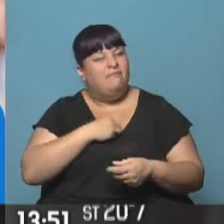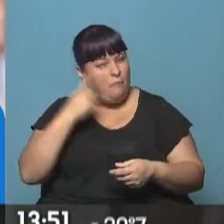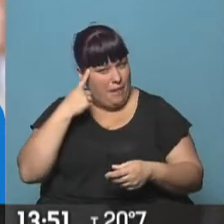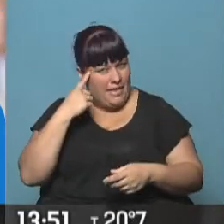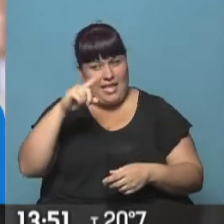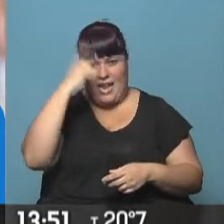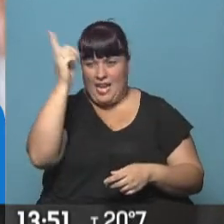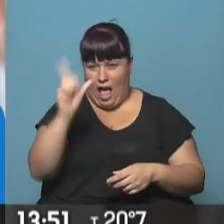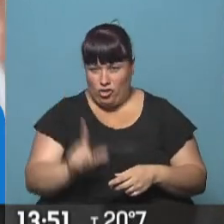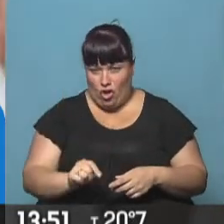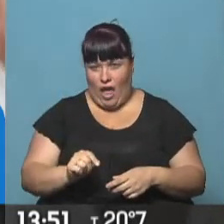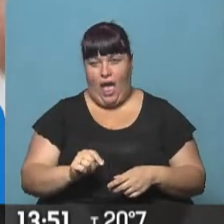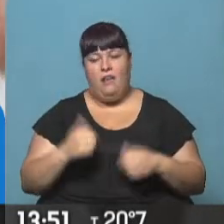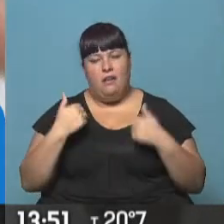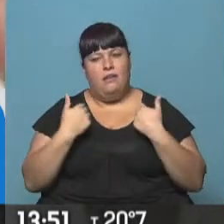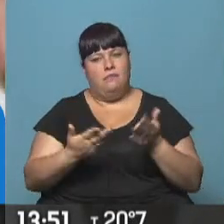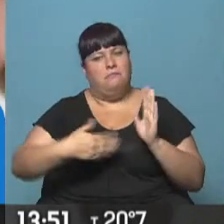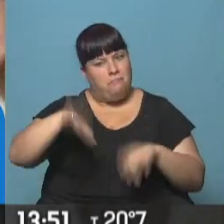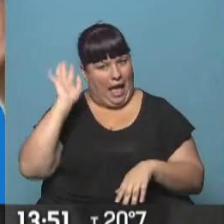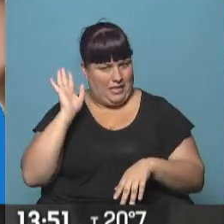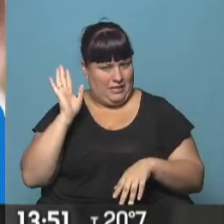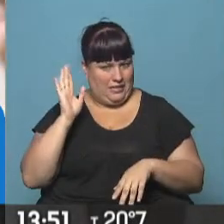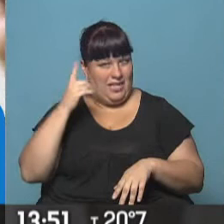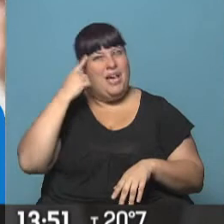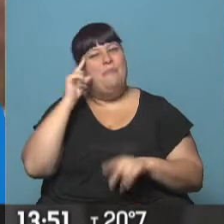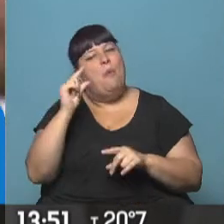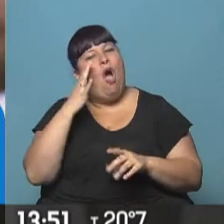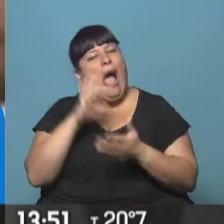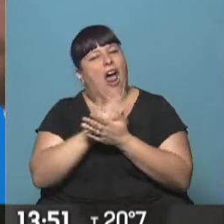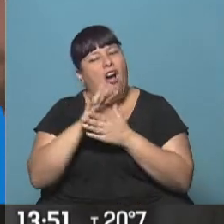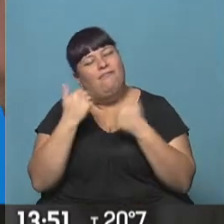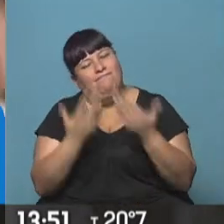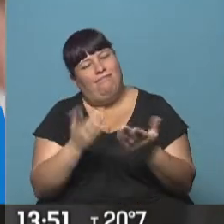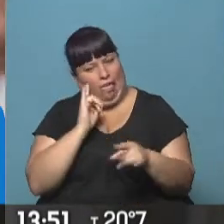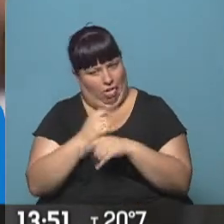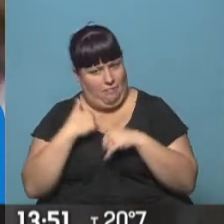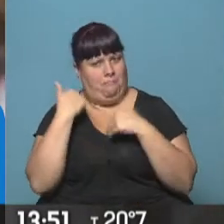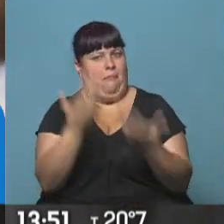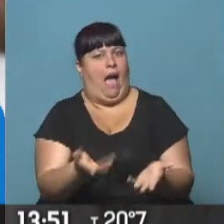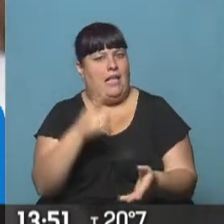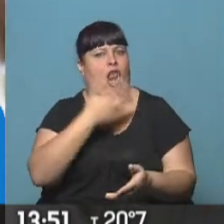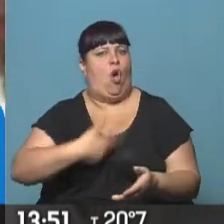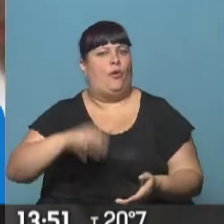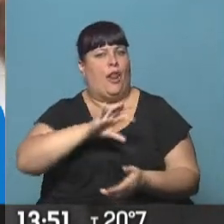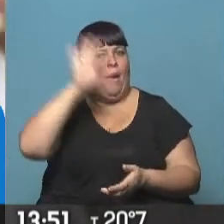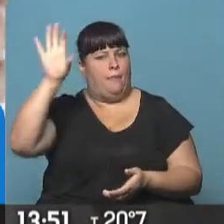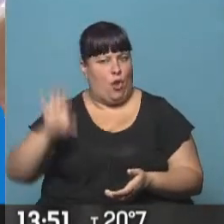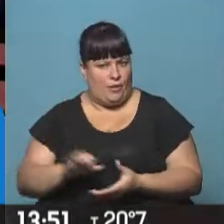la nación cedió más de lo que tenía pensado originalmente frente a los gobiernos